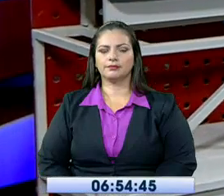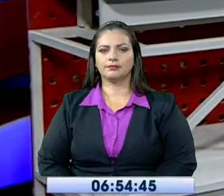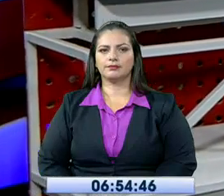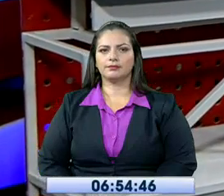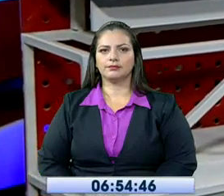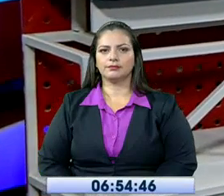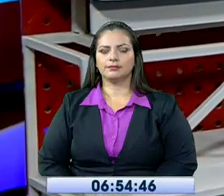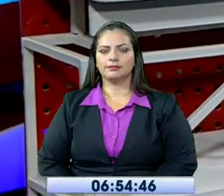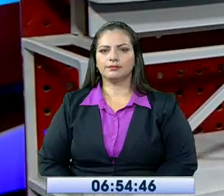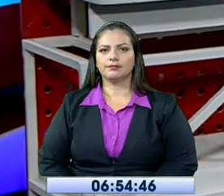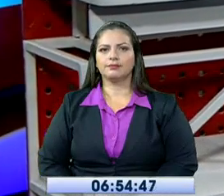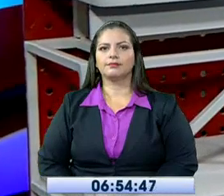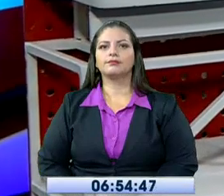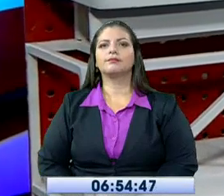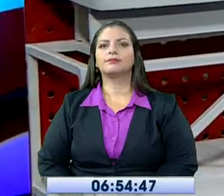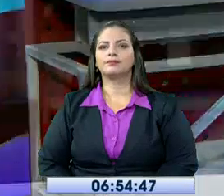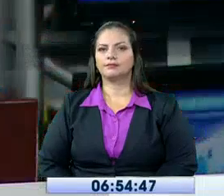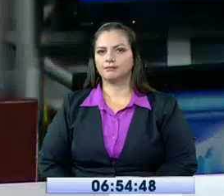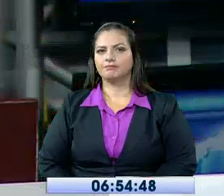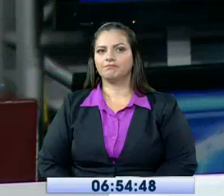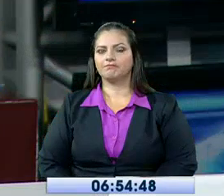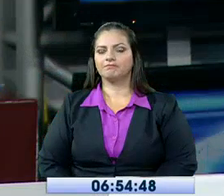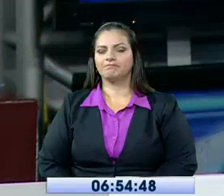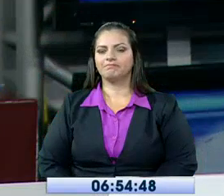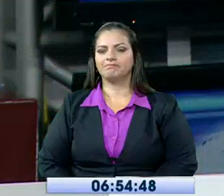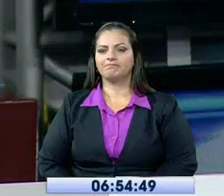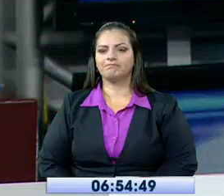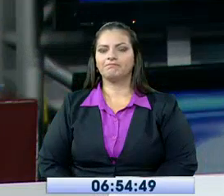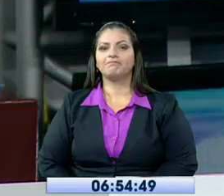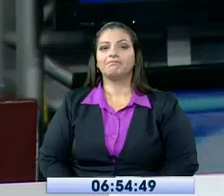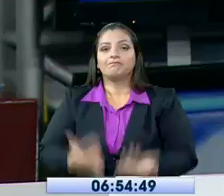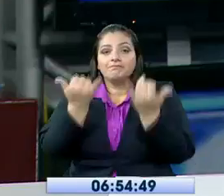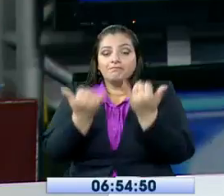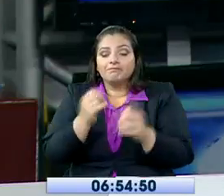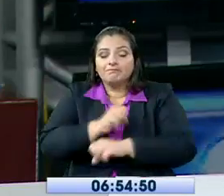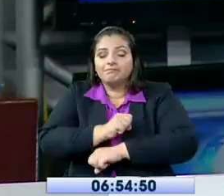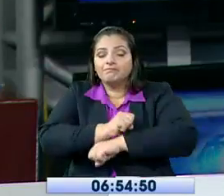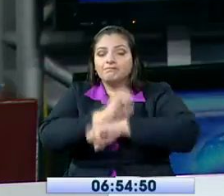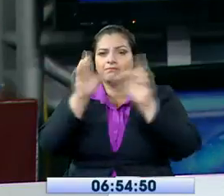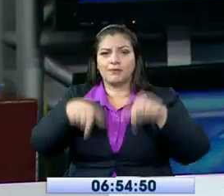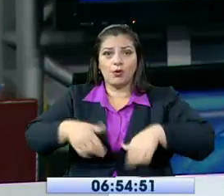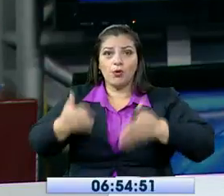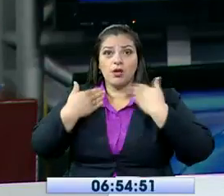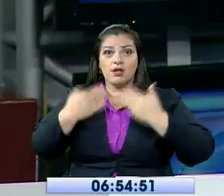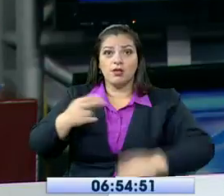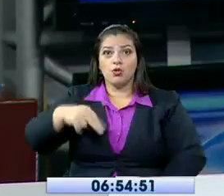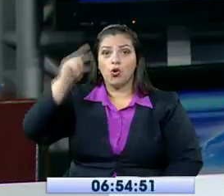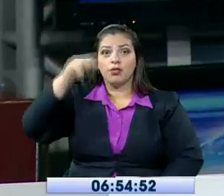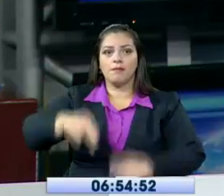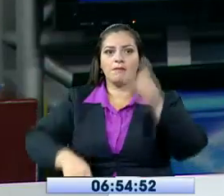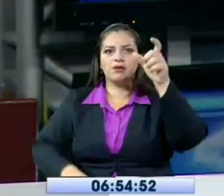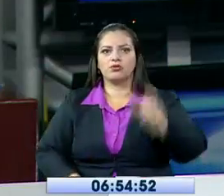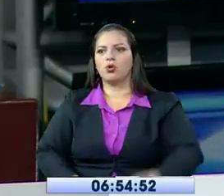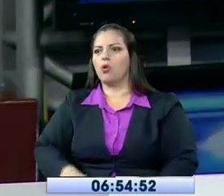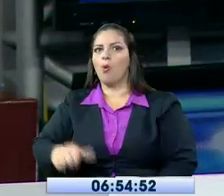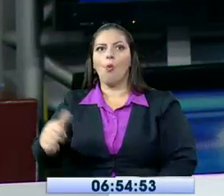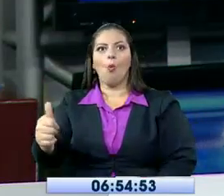Un hombre quedó herido luego de ser agredido con un machete. El ataque se produjo esta madrugada al norte de Guayaquil.